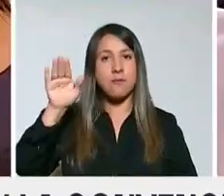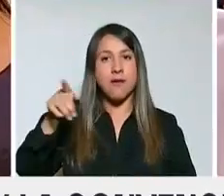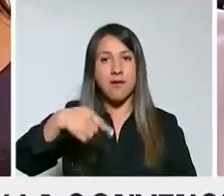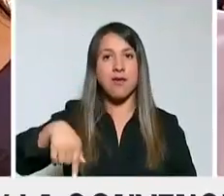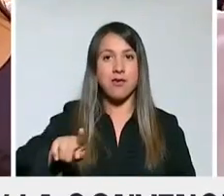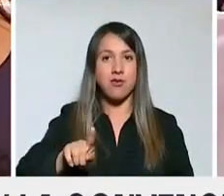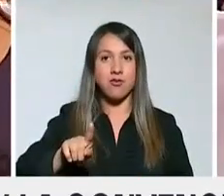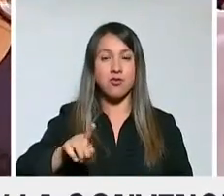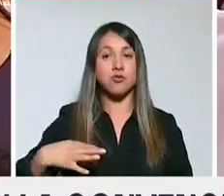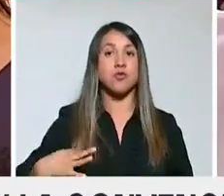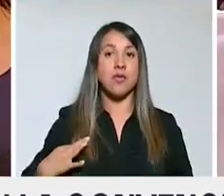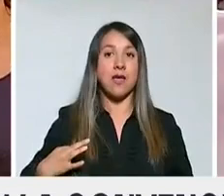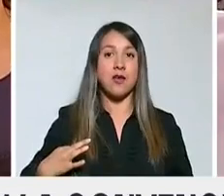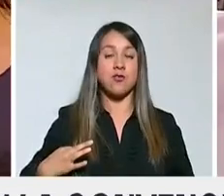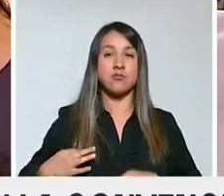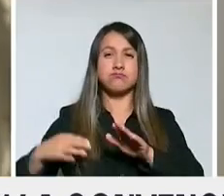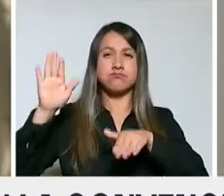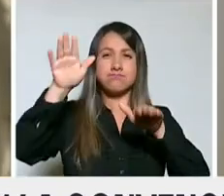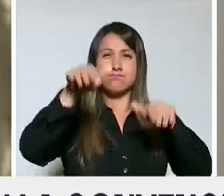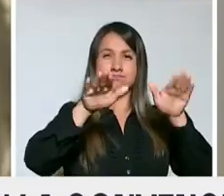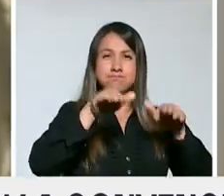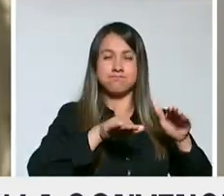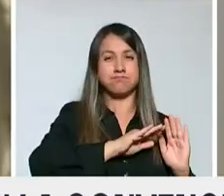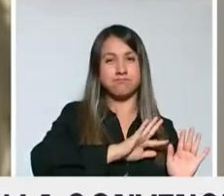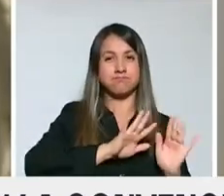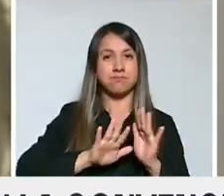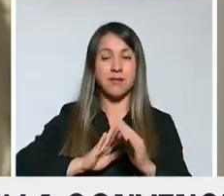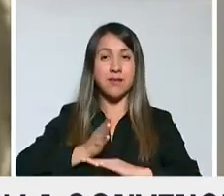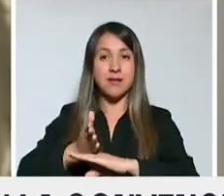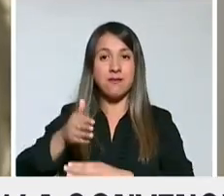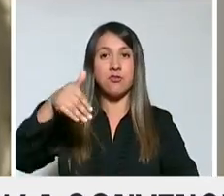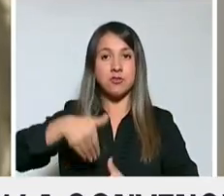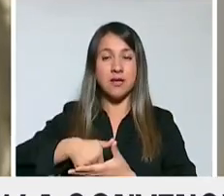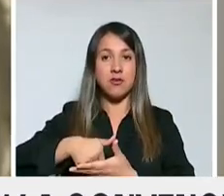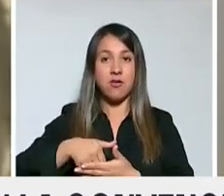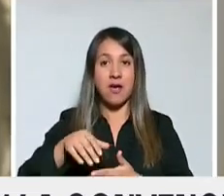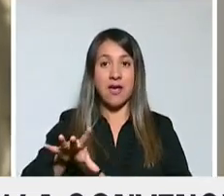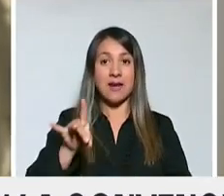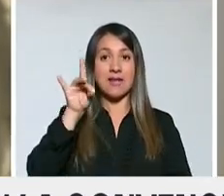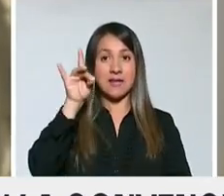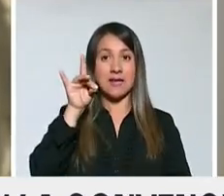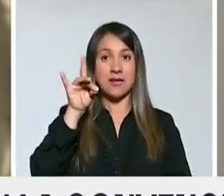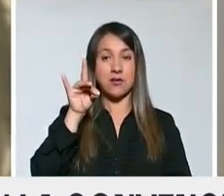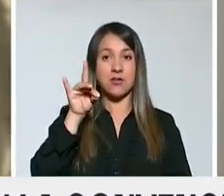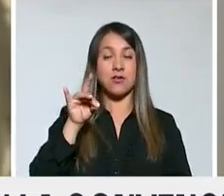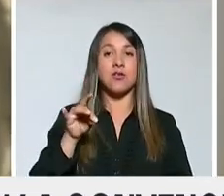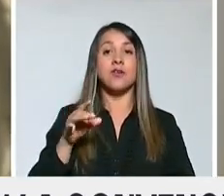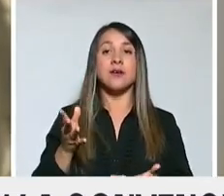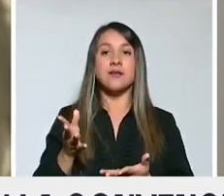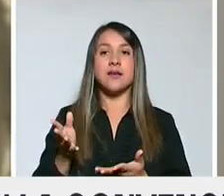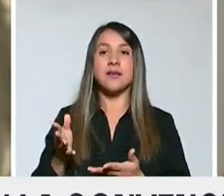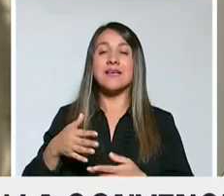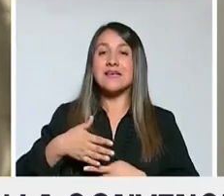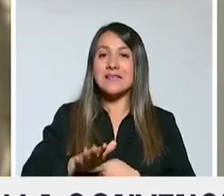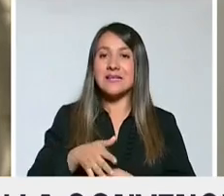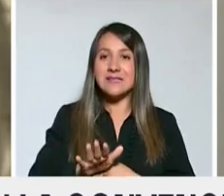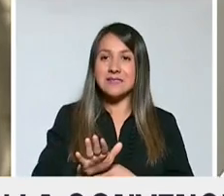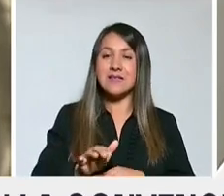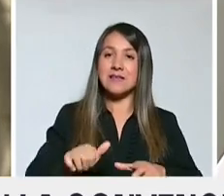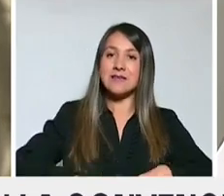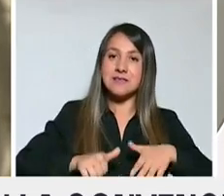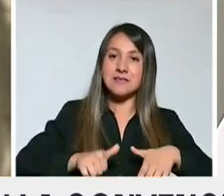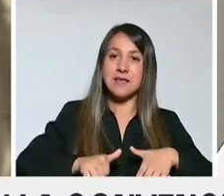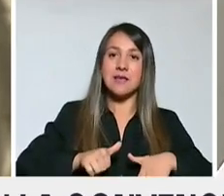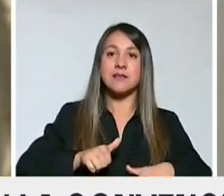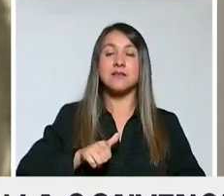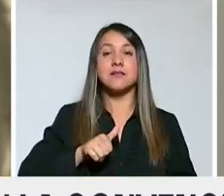y convocado el pueblo electoral a elegirlos en los comicios de 15 y 16